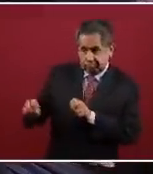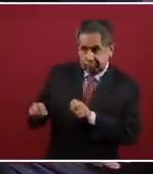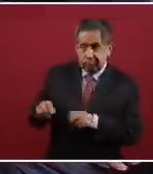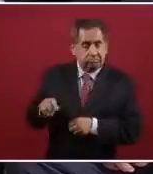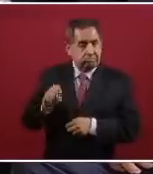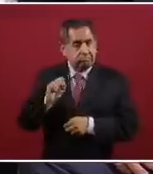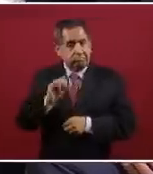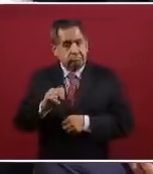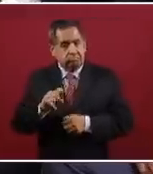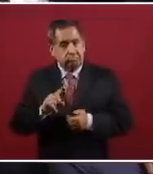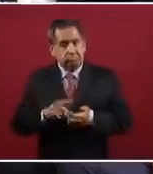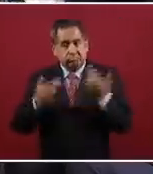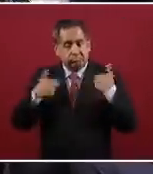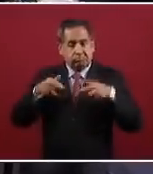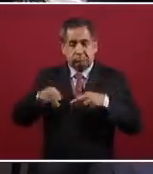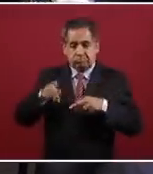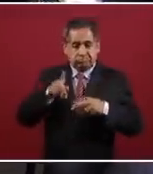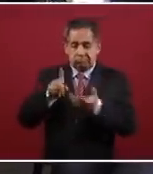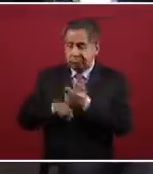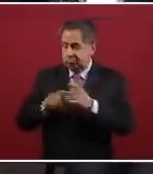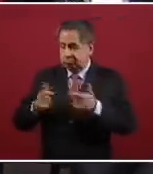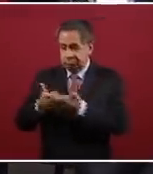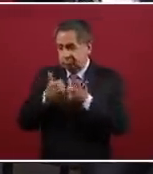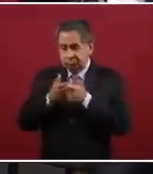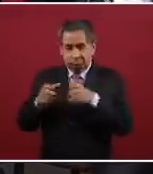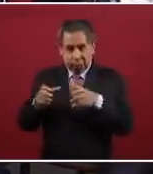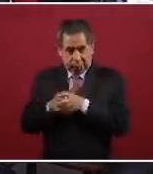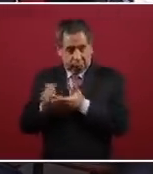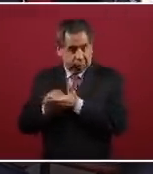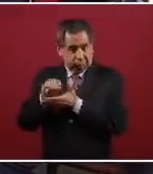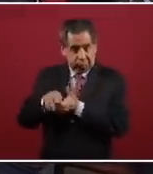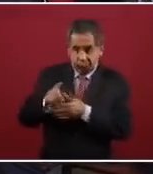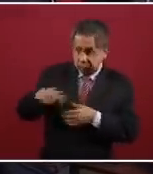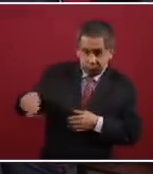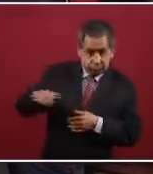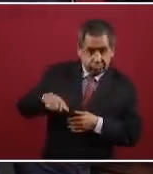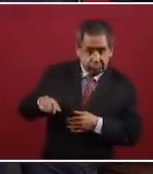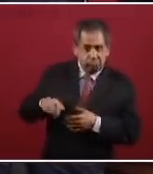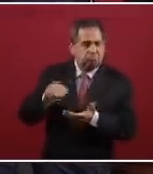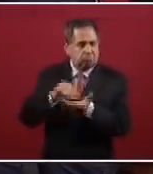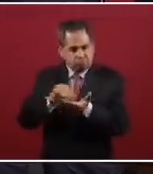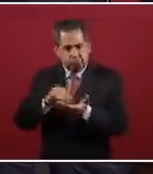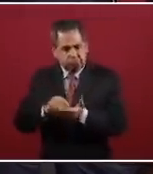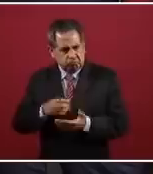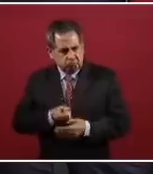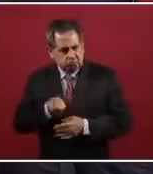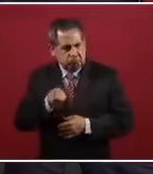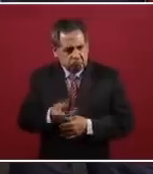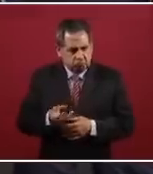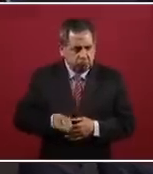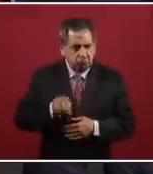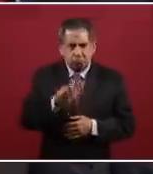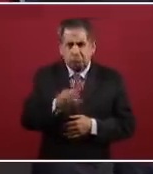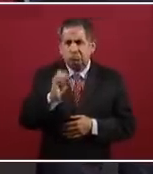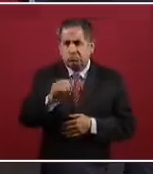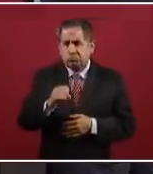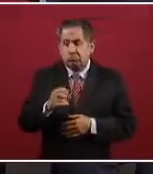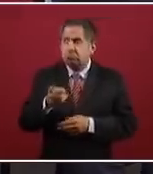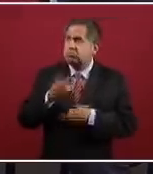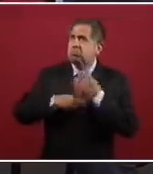los representantes de ese fondo de inversiones contribuyeron de